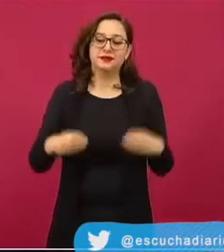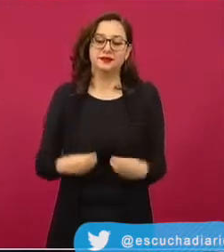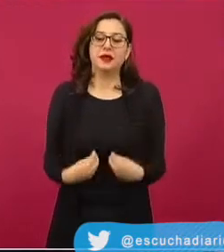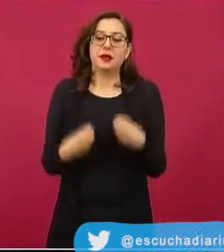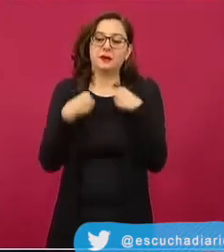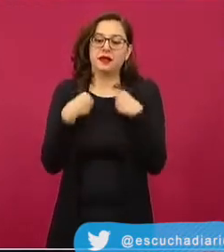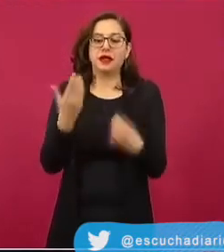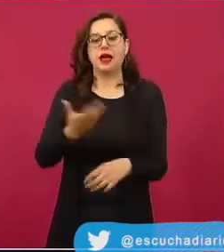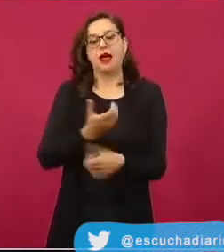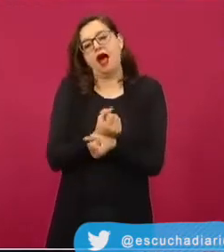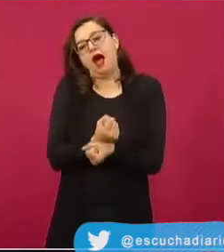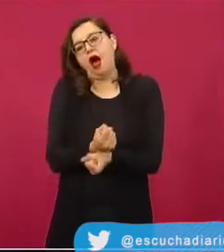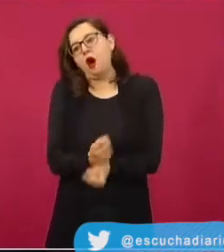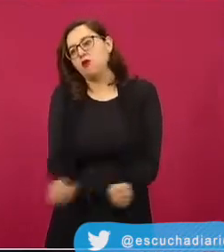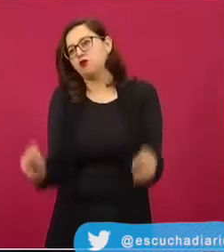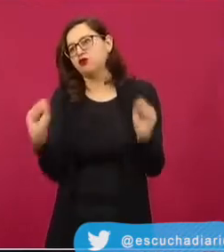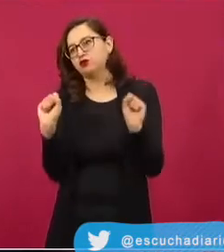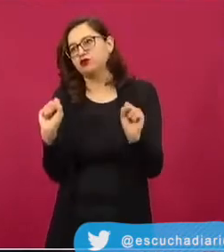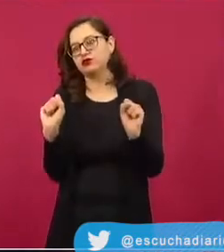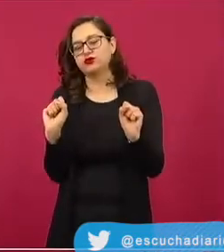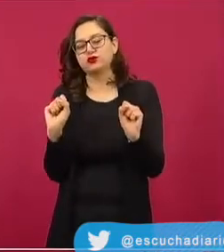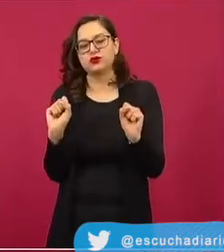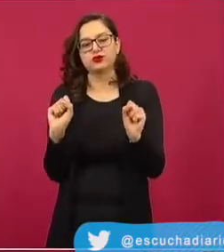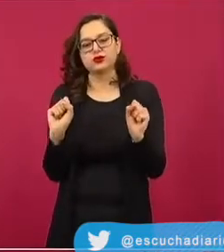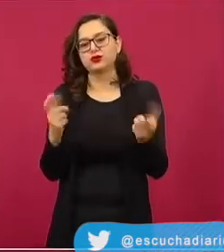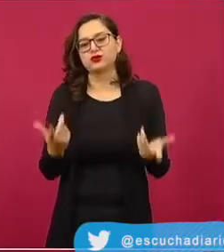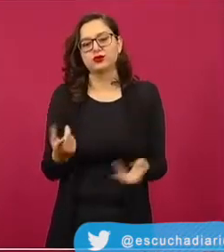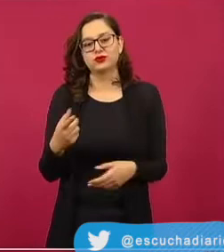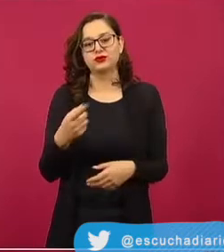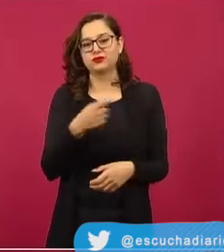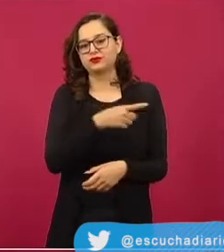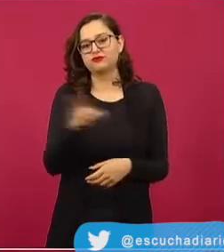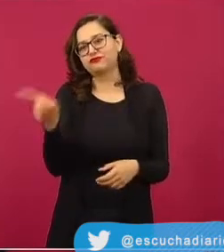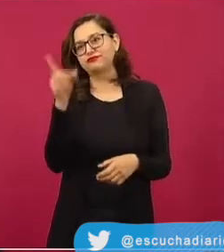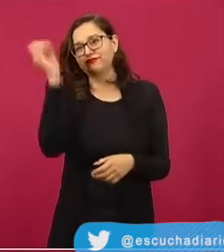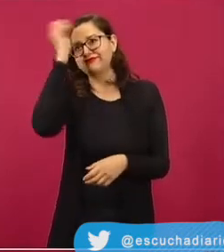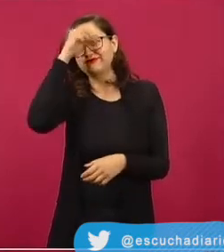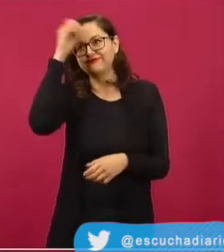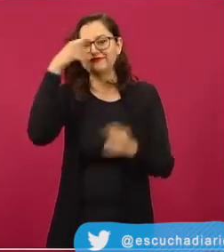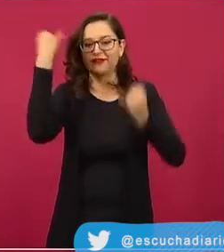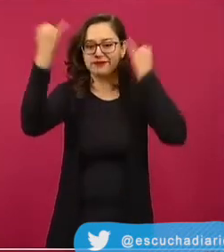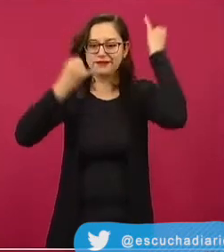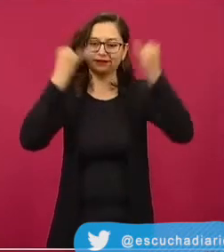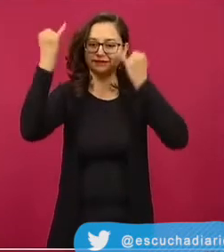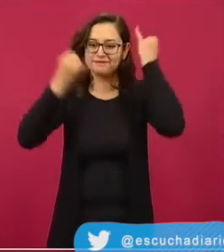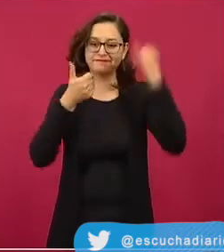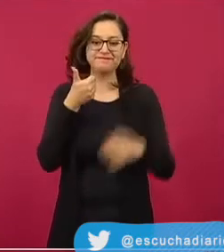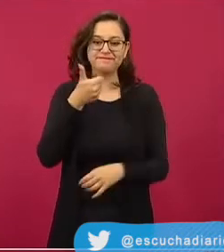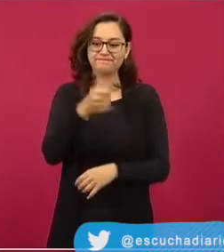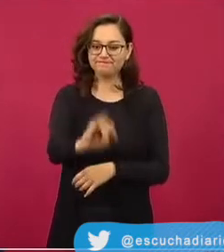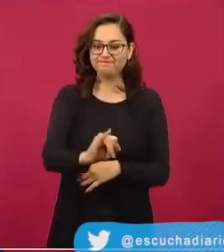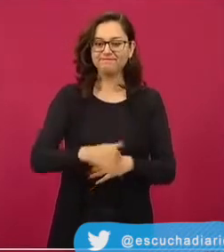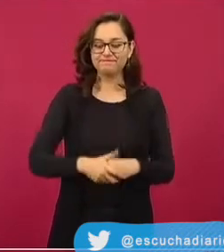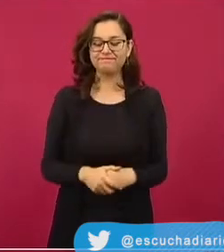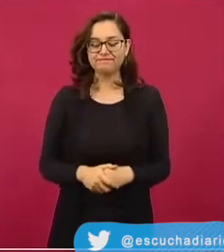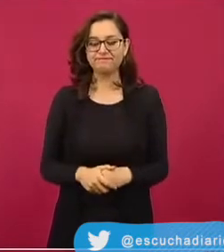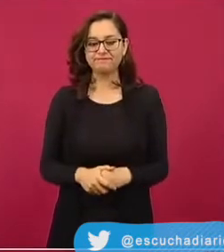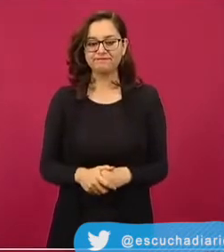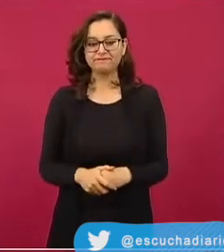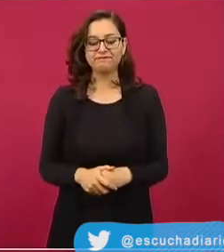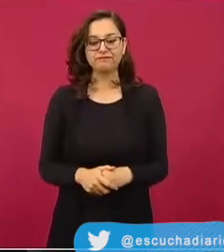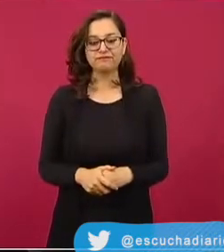finalmente el canciller marcelo ebrard explica en la conferencia que el ofrecimiento de asilo del presidente andrés manuel lópez obrador